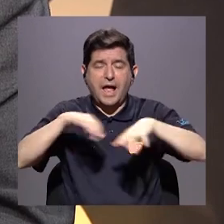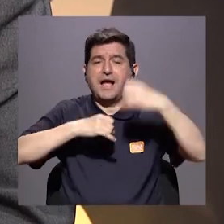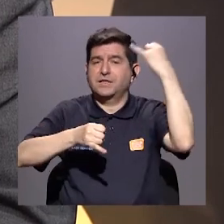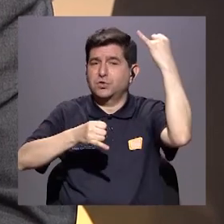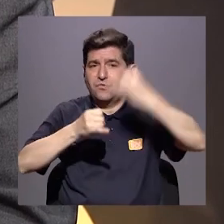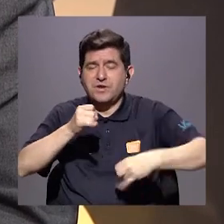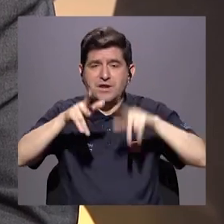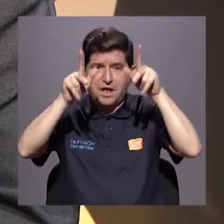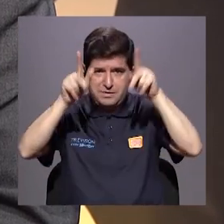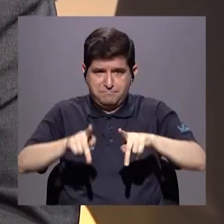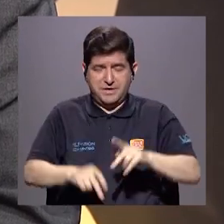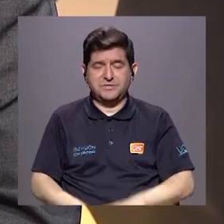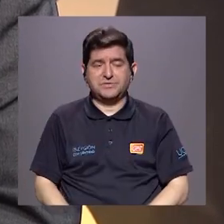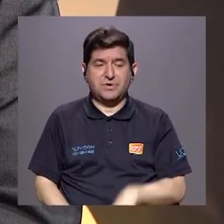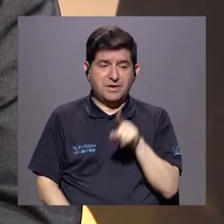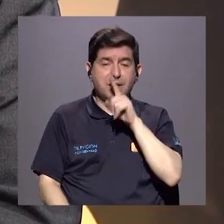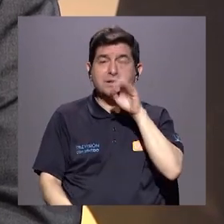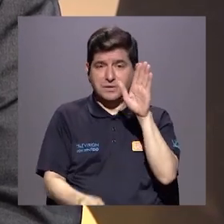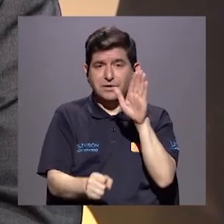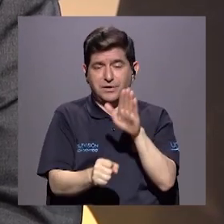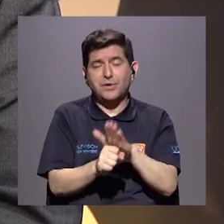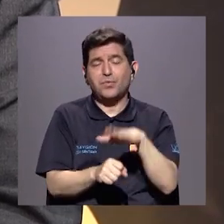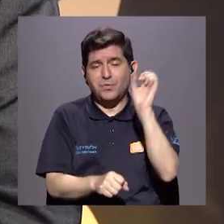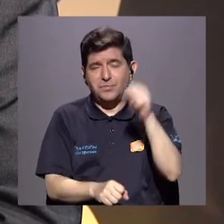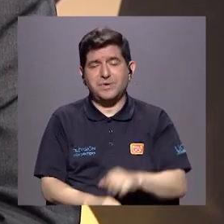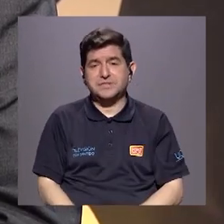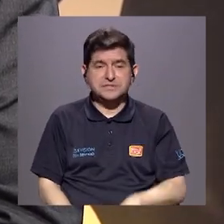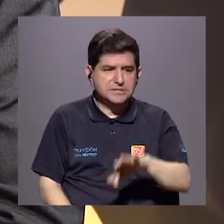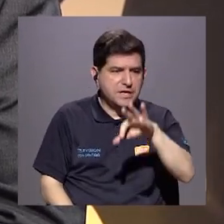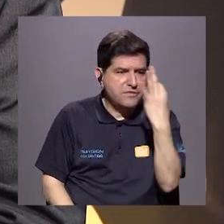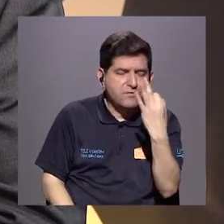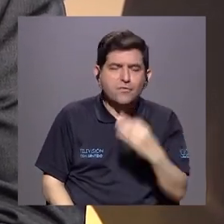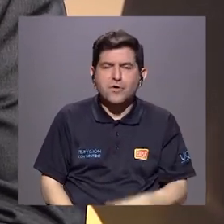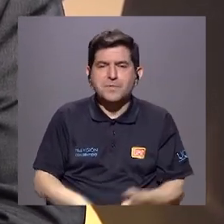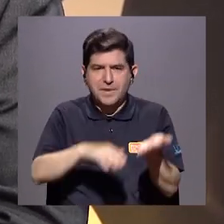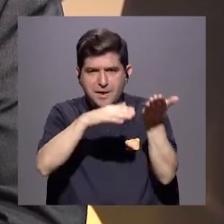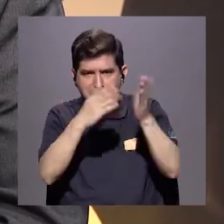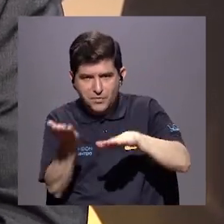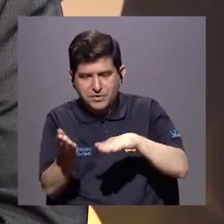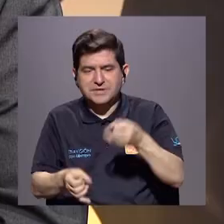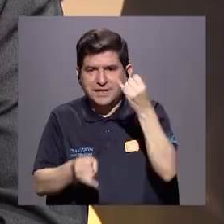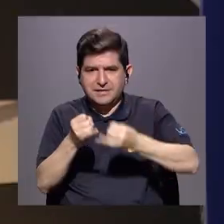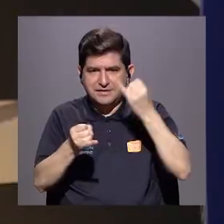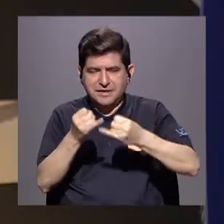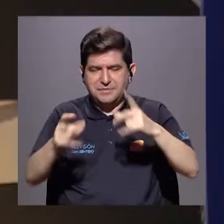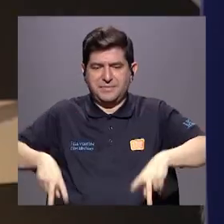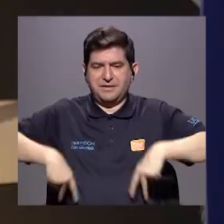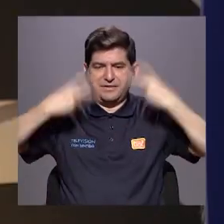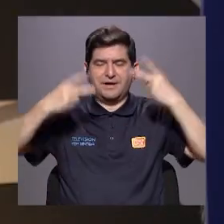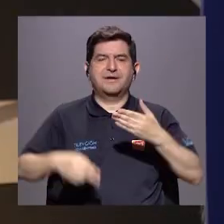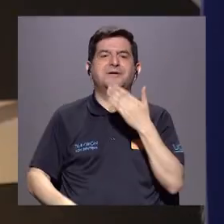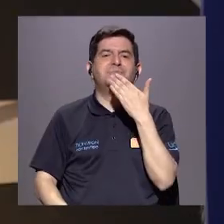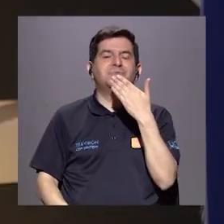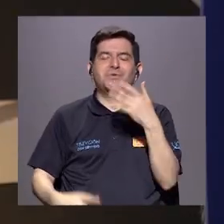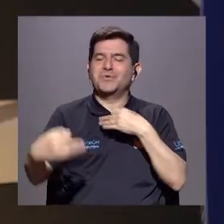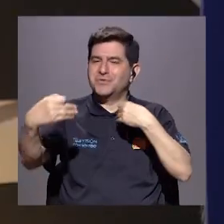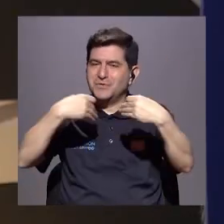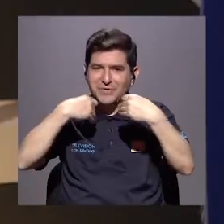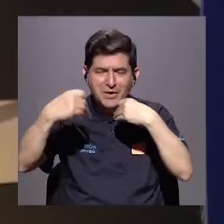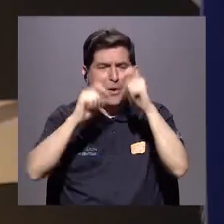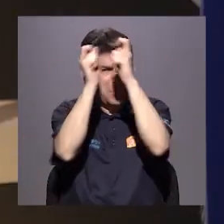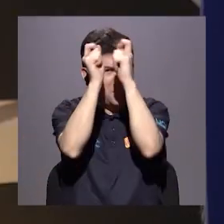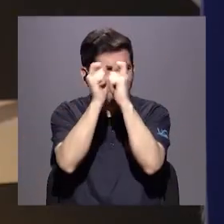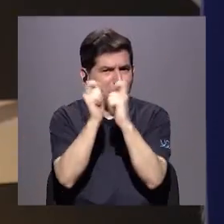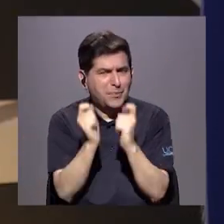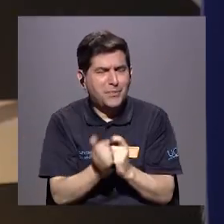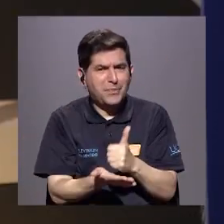acto final digamos de una persona que logra disponer de un medio que el letal para acabar con su vida gracias por esta explicación tan